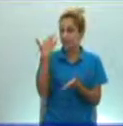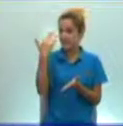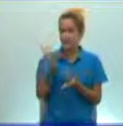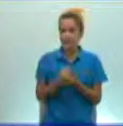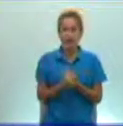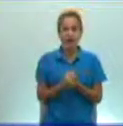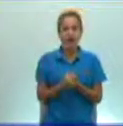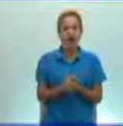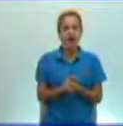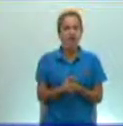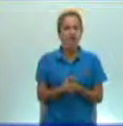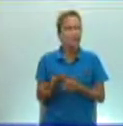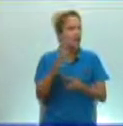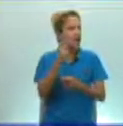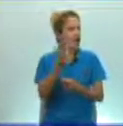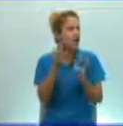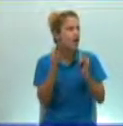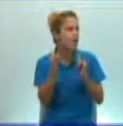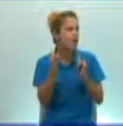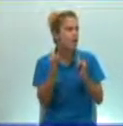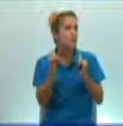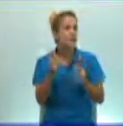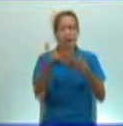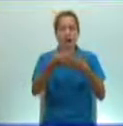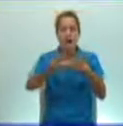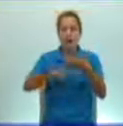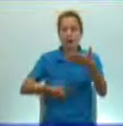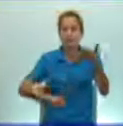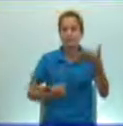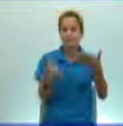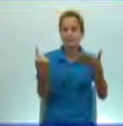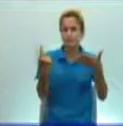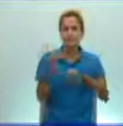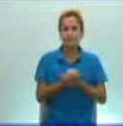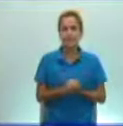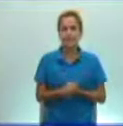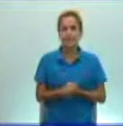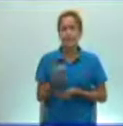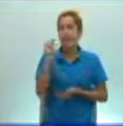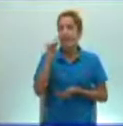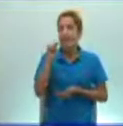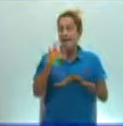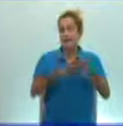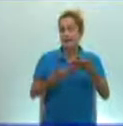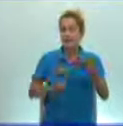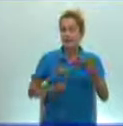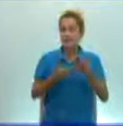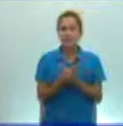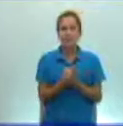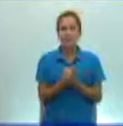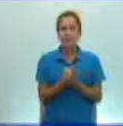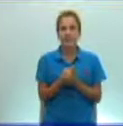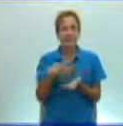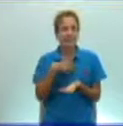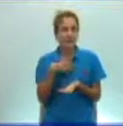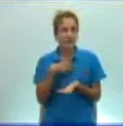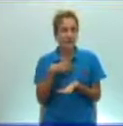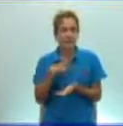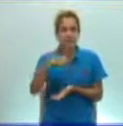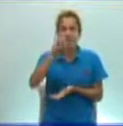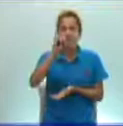orientamos el instrumento de autoevaluación. Este instrumento constaba con